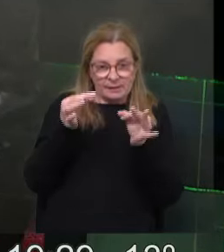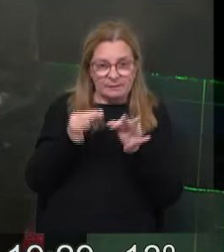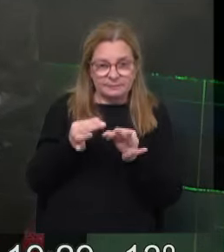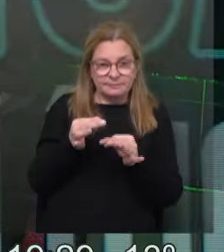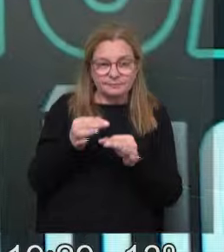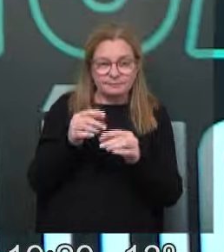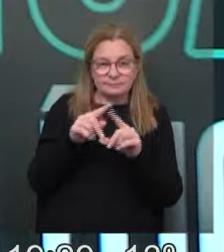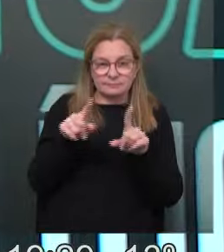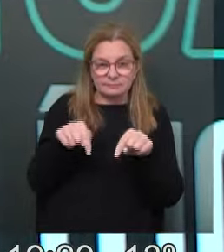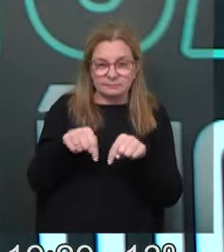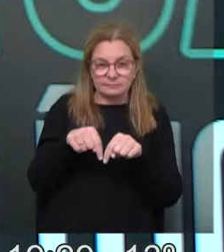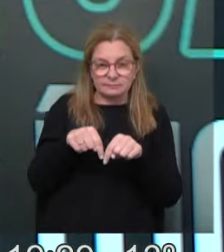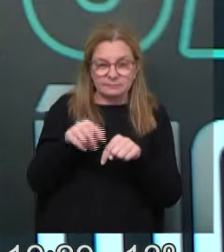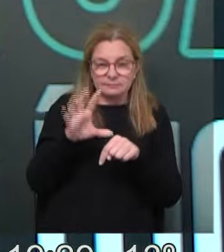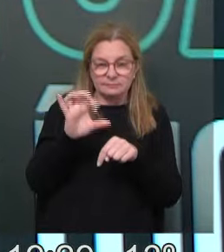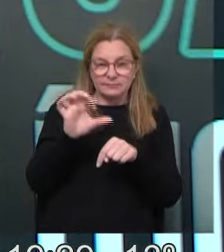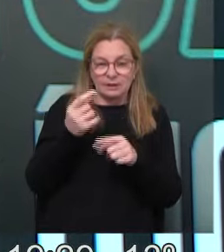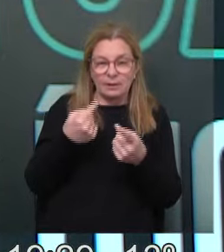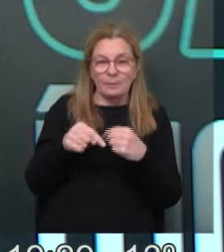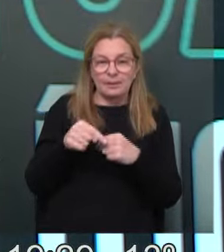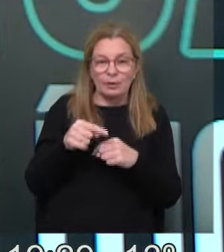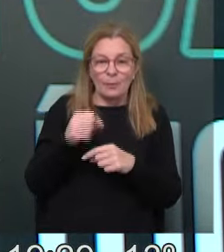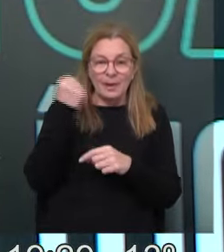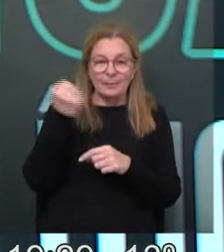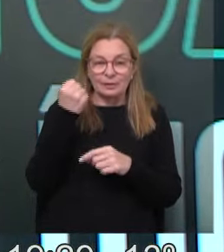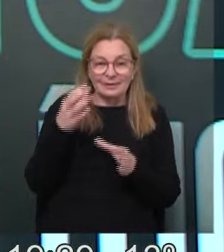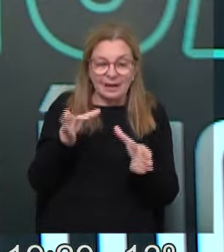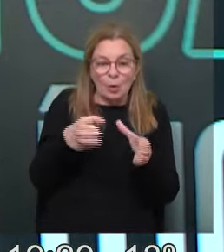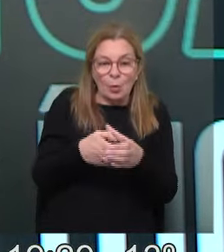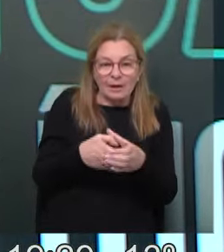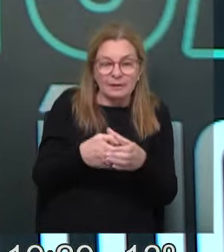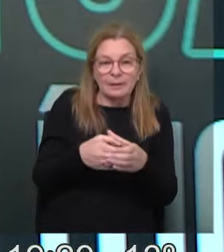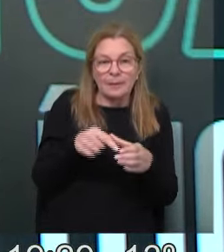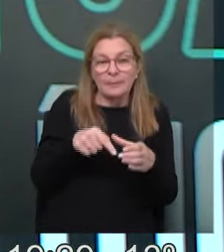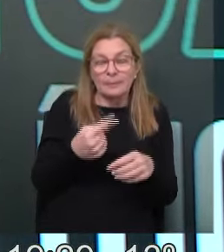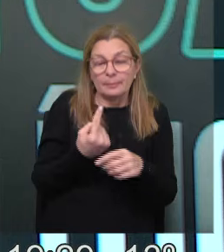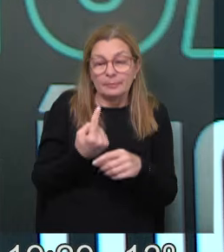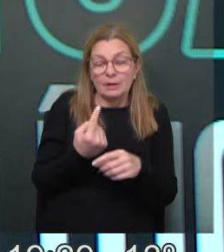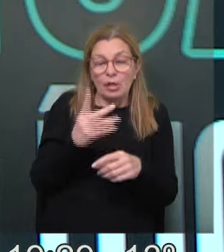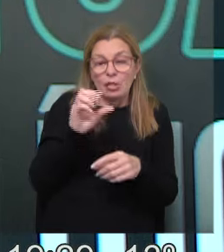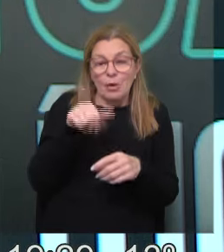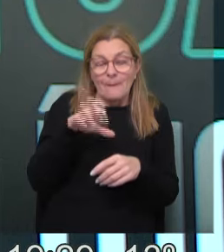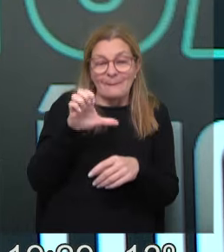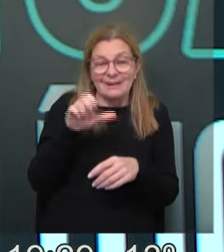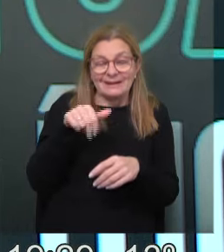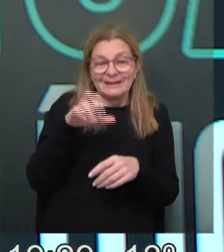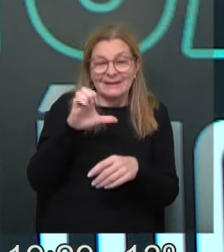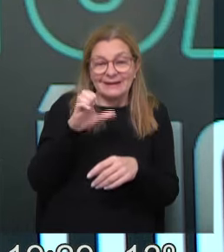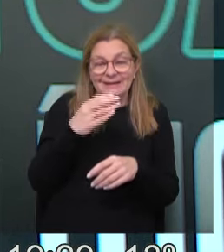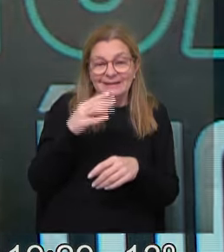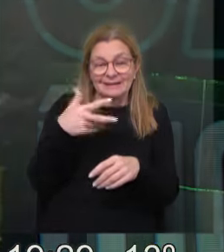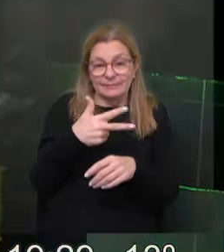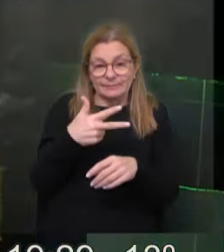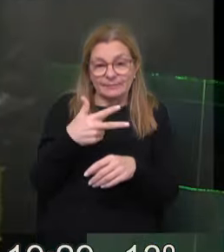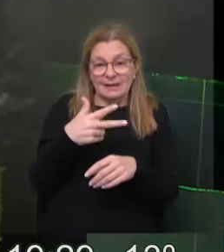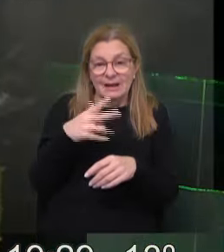de la lista al senado pero Quienes son los referentes de los espacios aparece Guillermo domench con lo que llama columna unidad